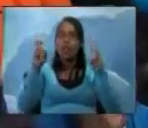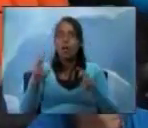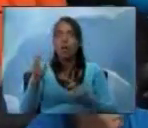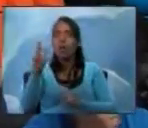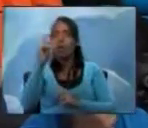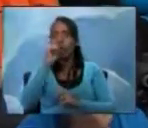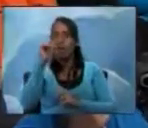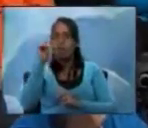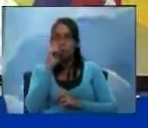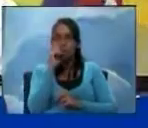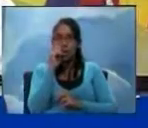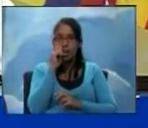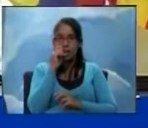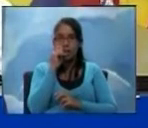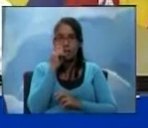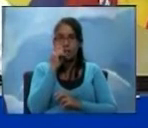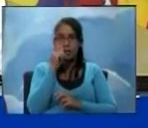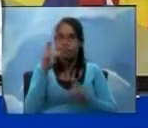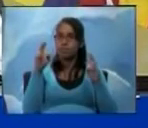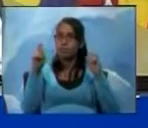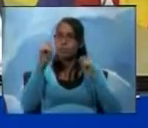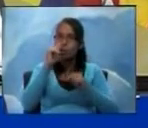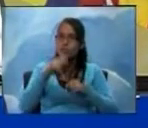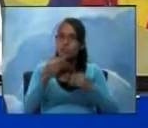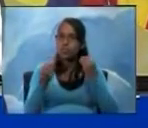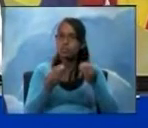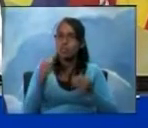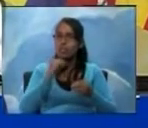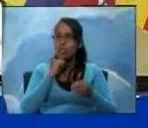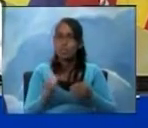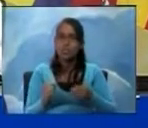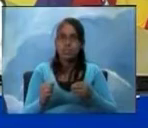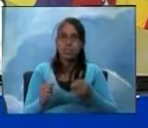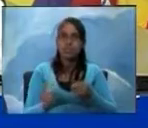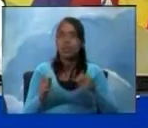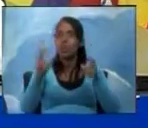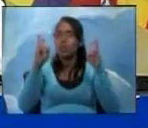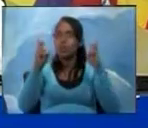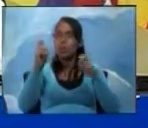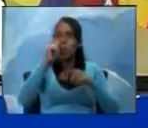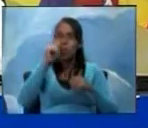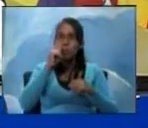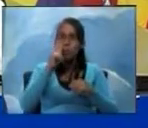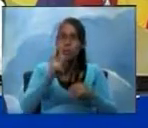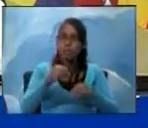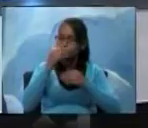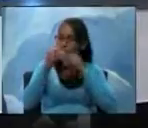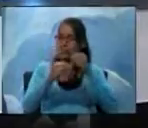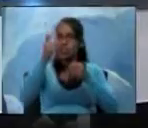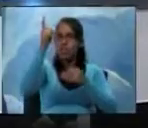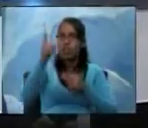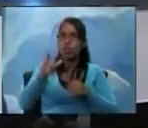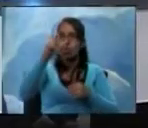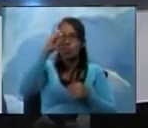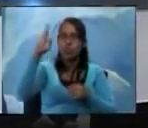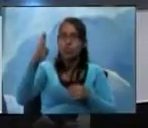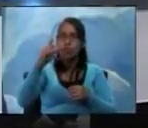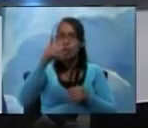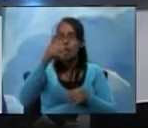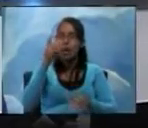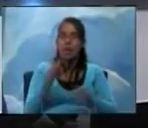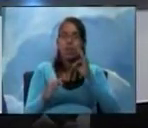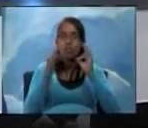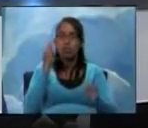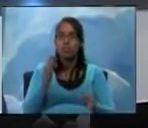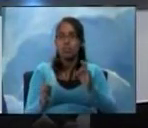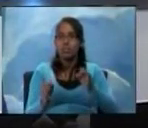Del nuevo hombre. ¿Y cómo es el nuevo hombre? Creado según Dios en la